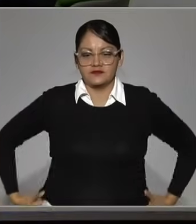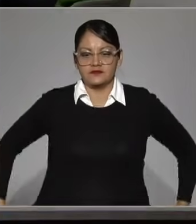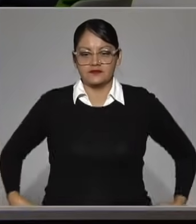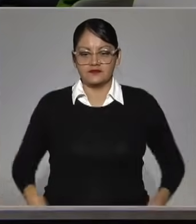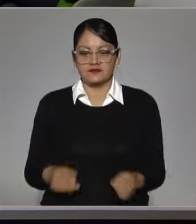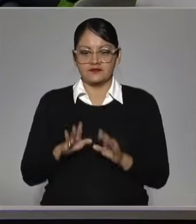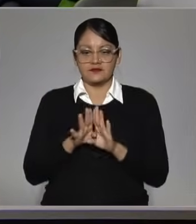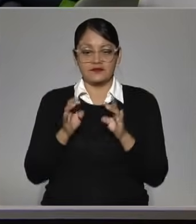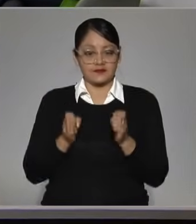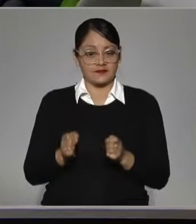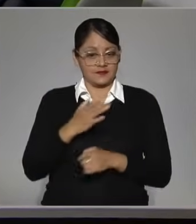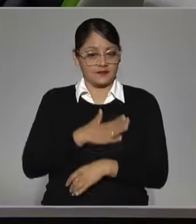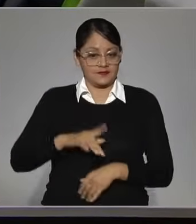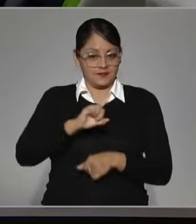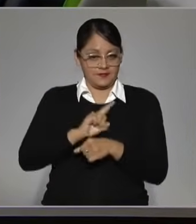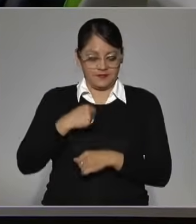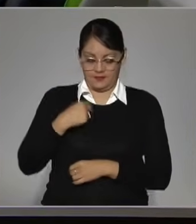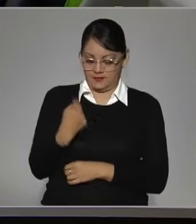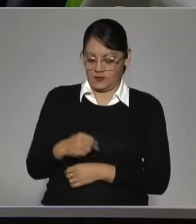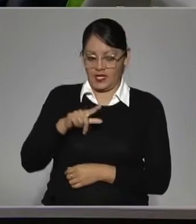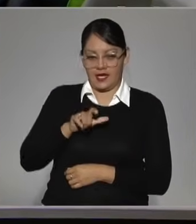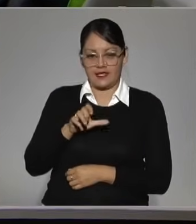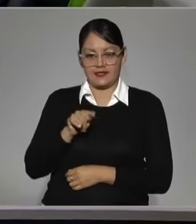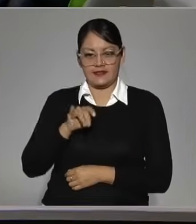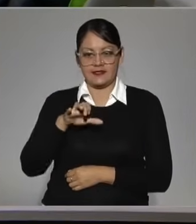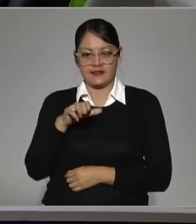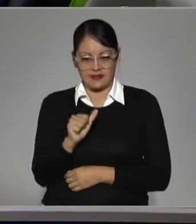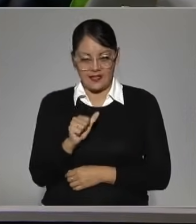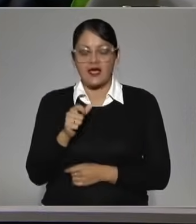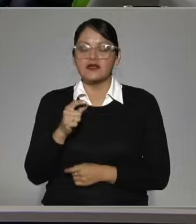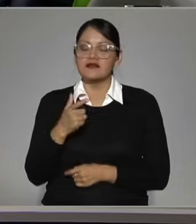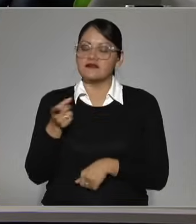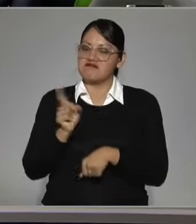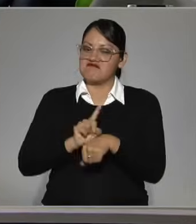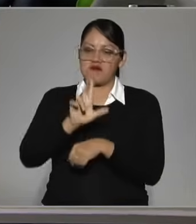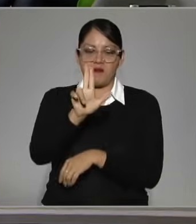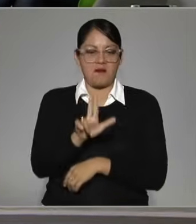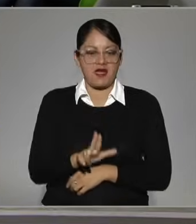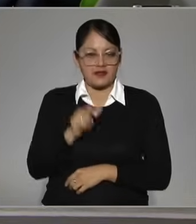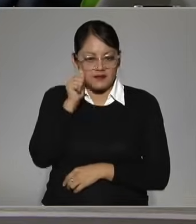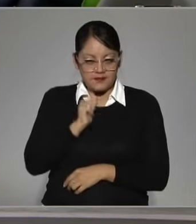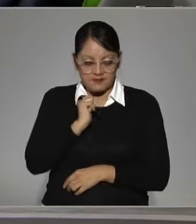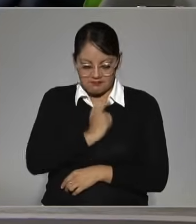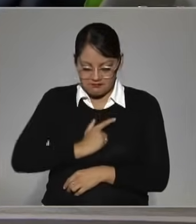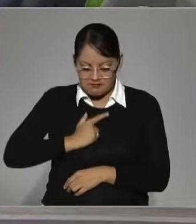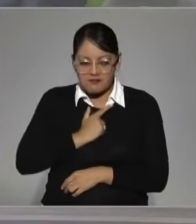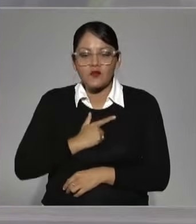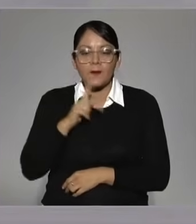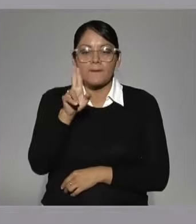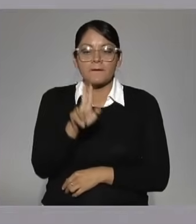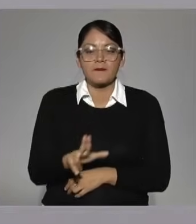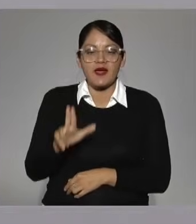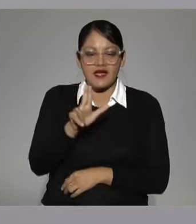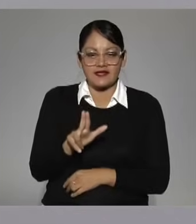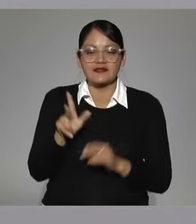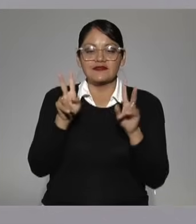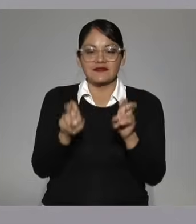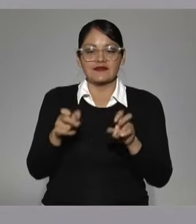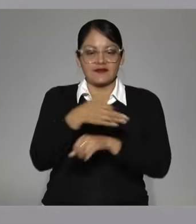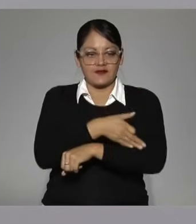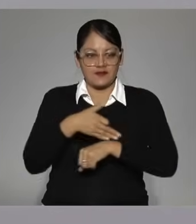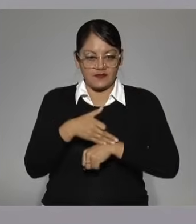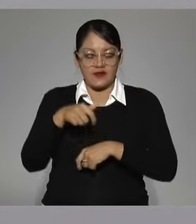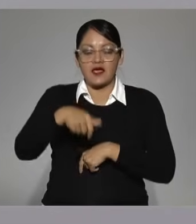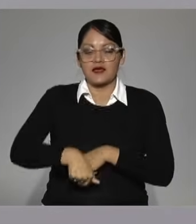¿Cómo están? Muy buenos días. Yo soy Leticia Carvajal. Como todos los martes, los saludo con muchísimo gusto. Martes de familia